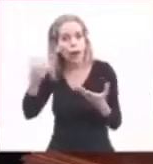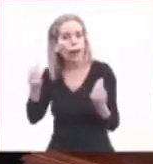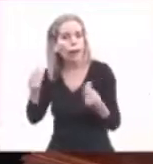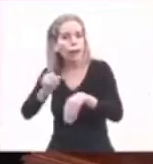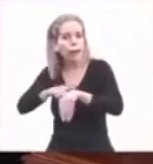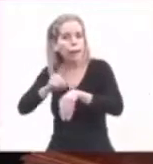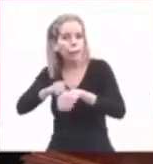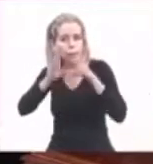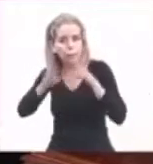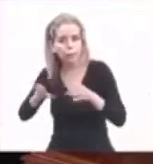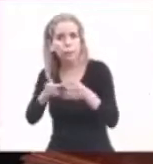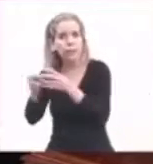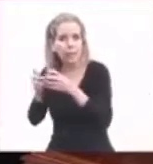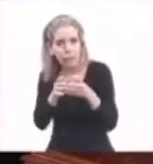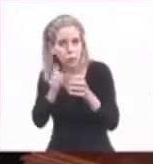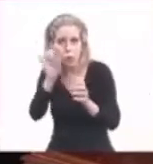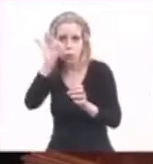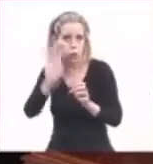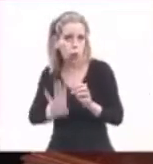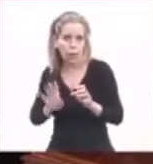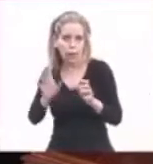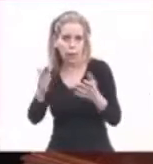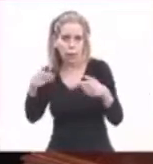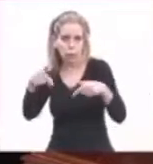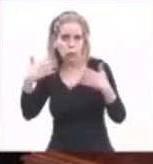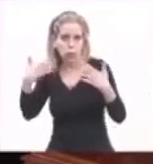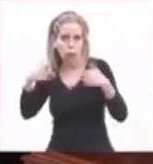para la sesión, solamente pueden hablar durante